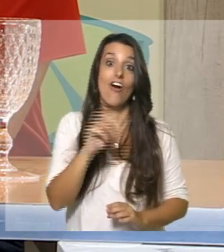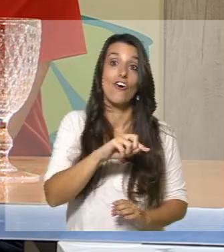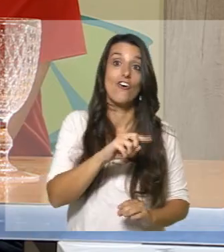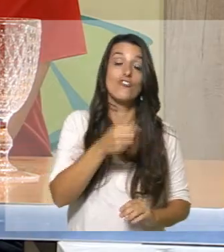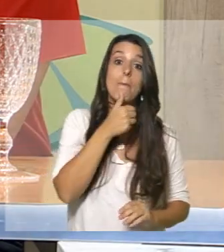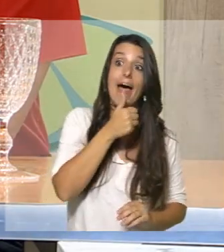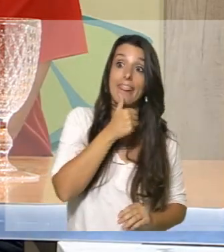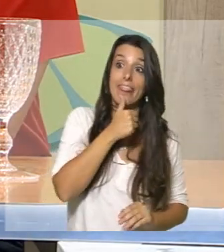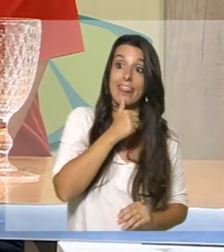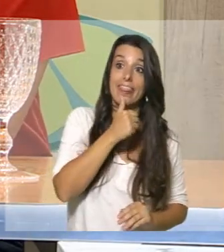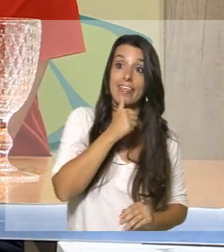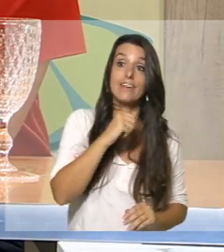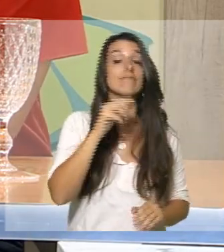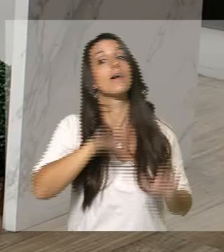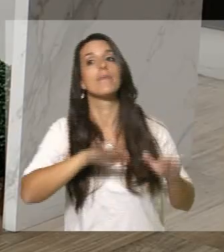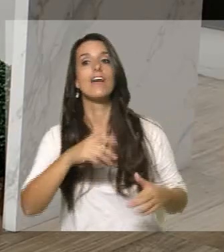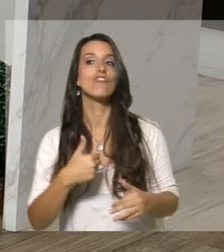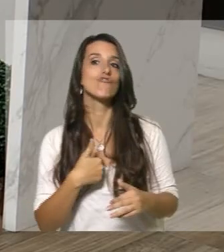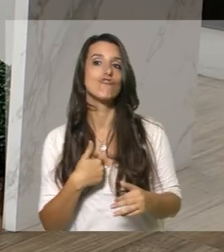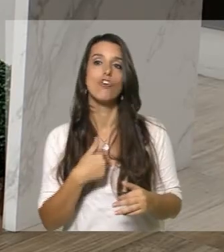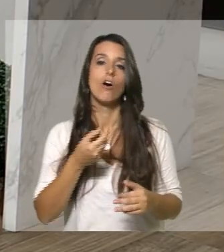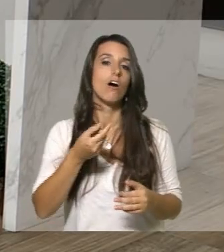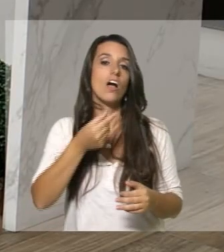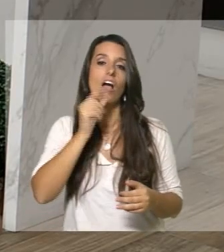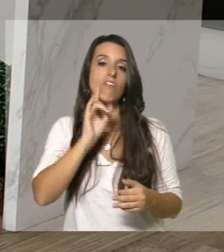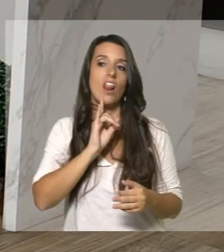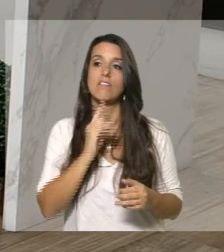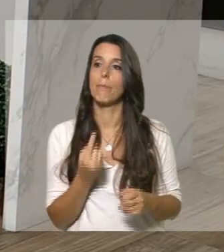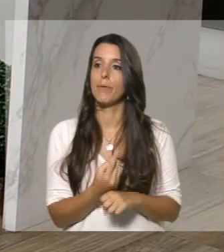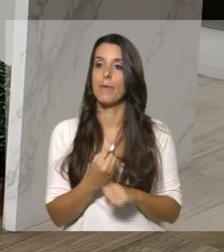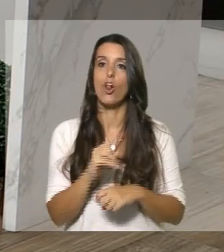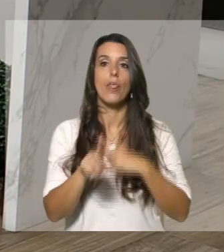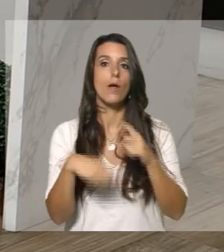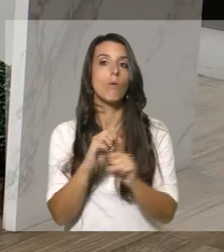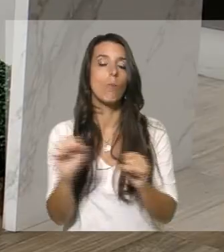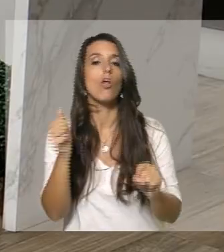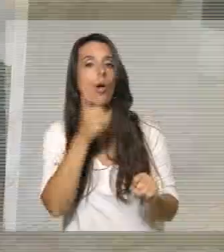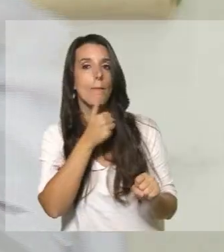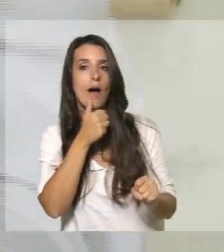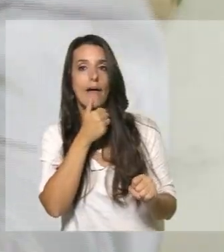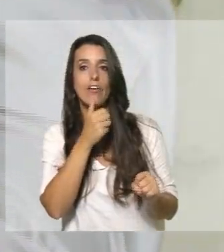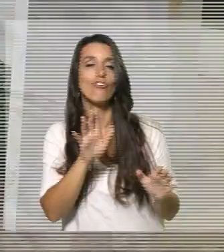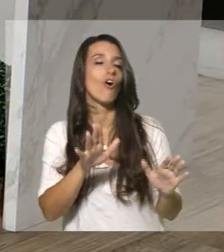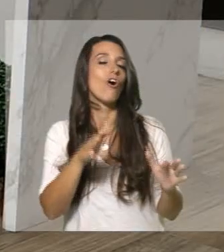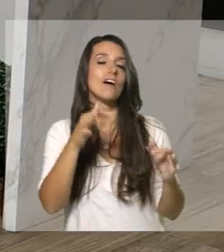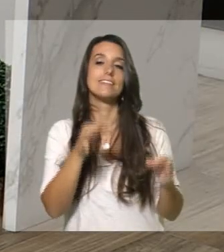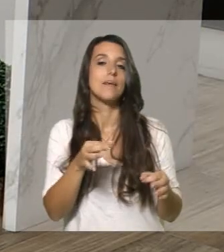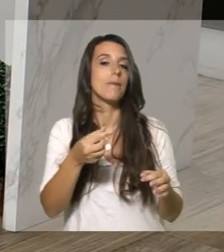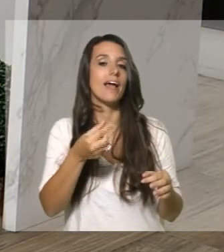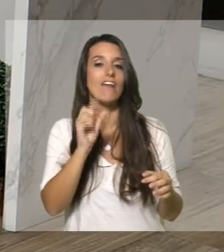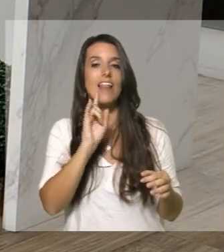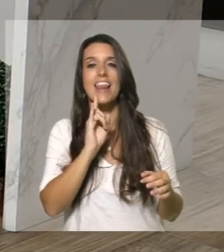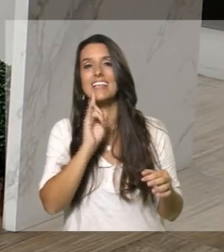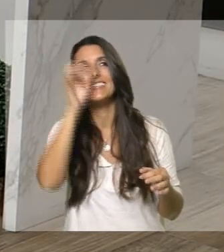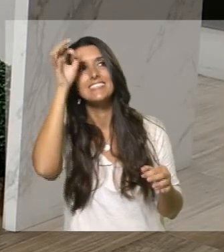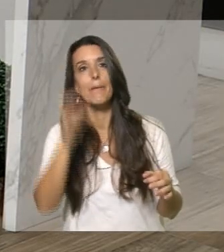de la mateína, otros, ¿no? Yo necesito el café con leche. Primero el café con leche, después puedo tomar mate. Yo el café con leche, pero no hay me puede faltar. No, no